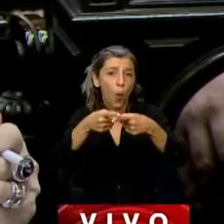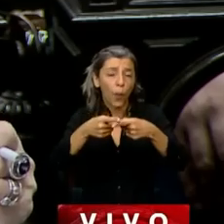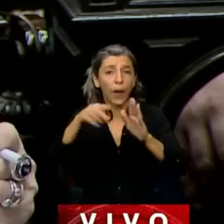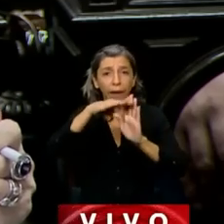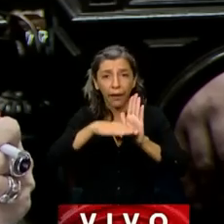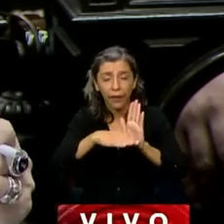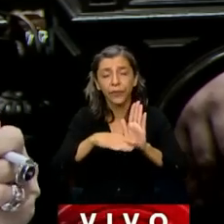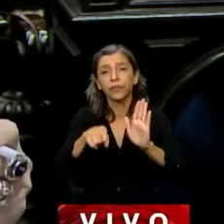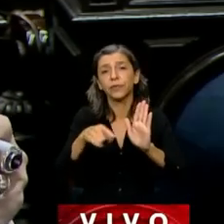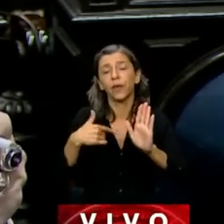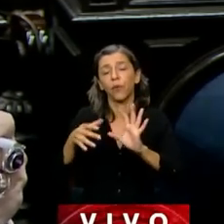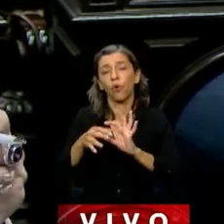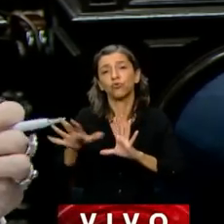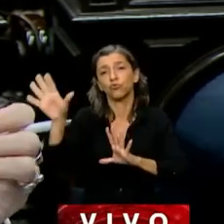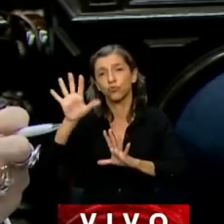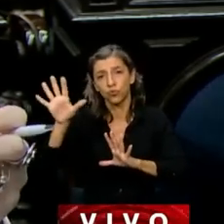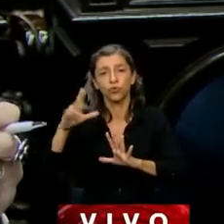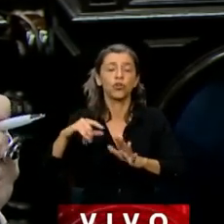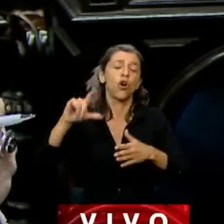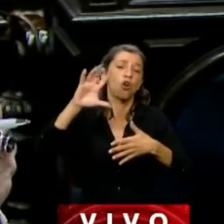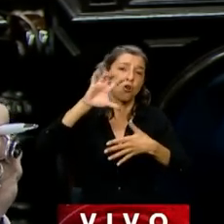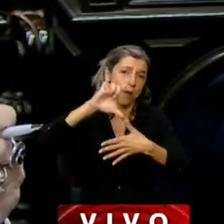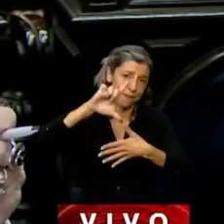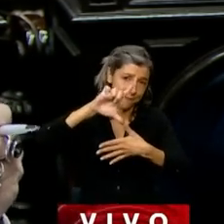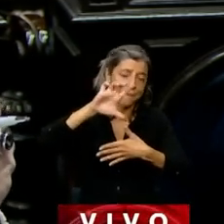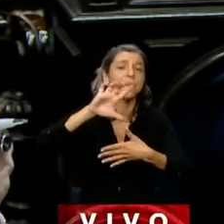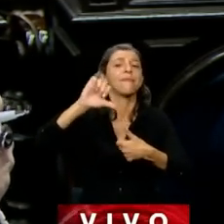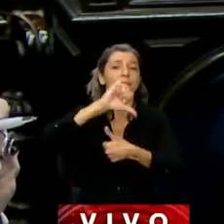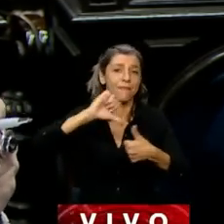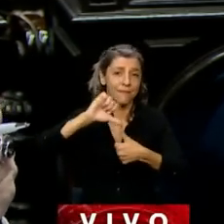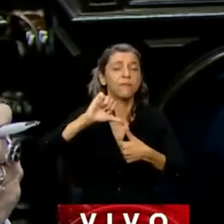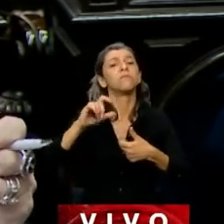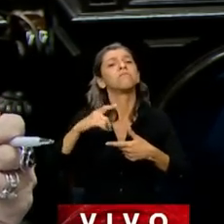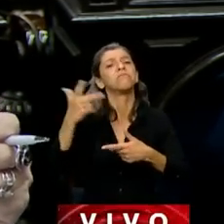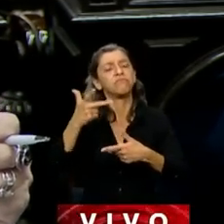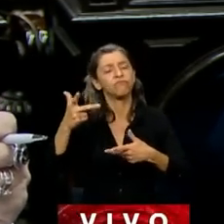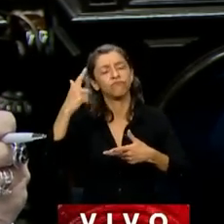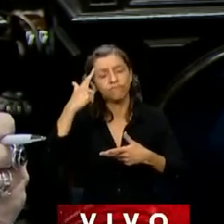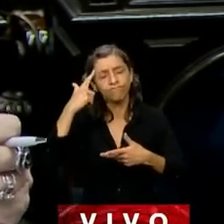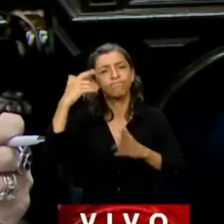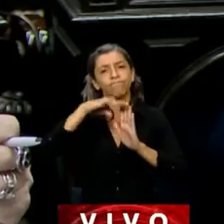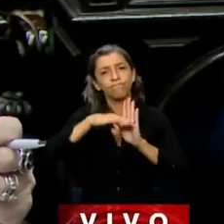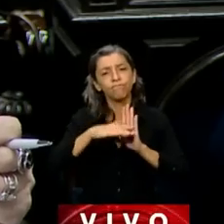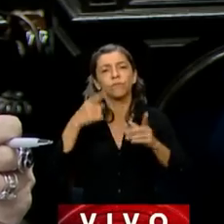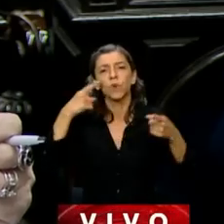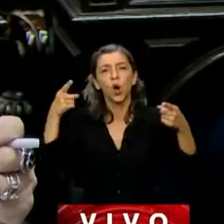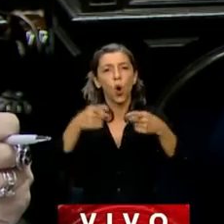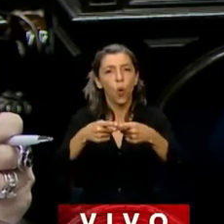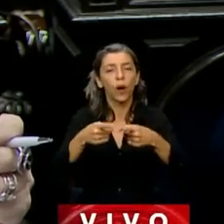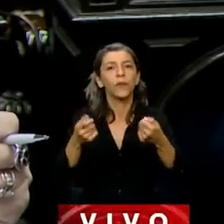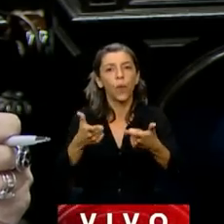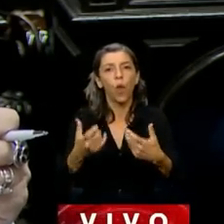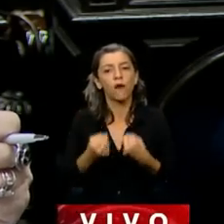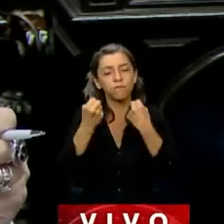la Fundación Unión Europea y América Latina y el Caribe se destaca contribuir al fortalecimiento del proceso